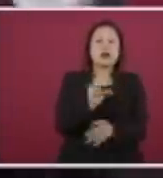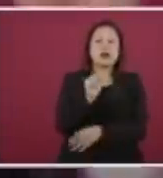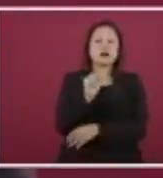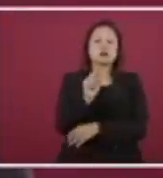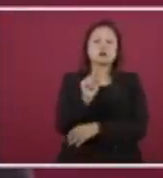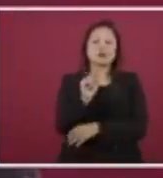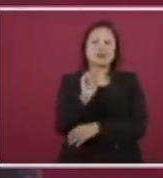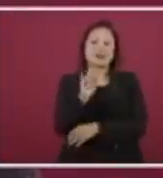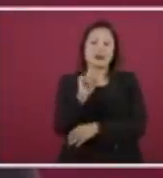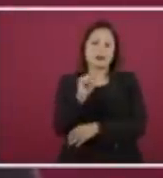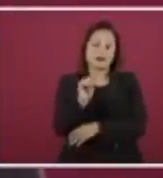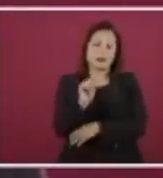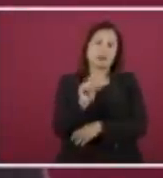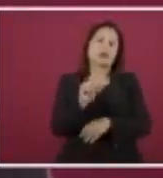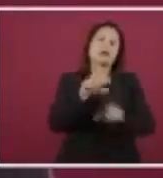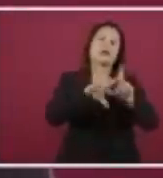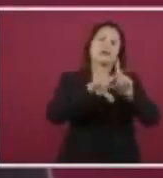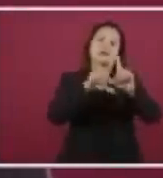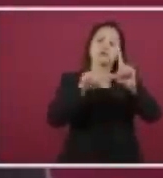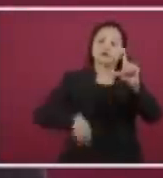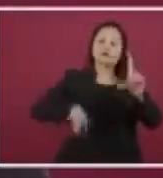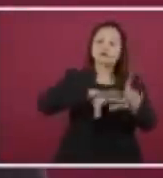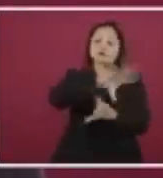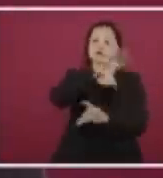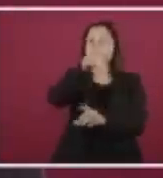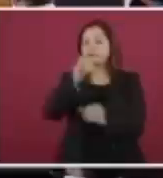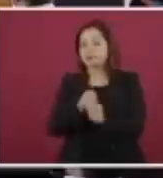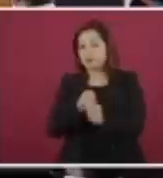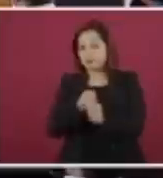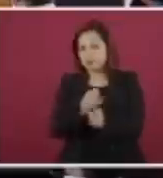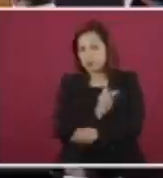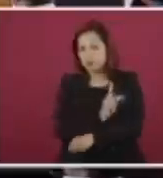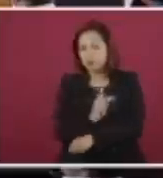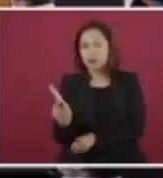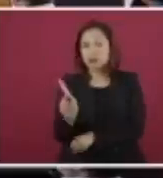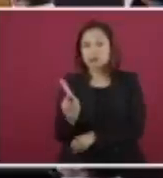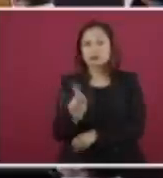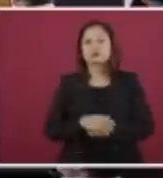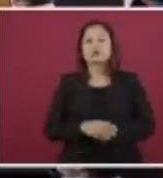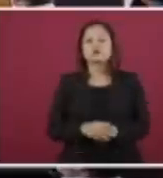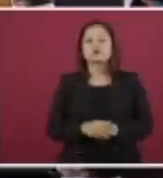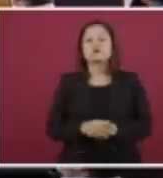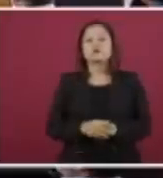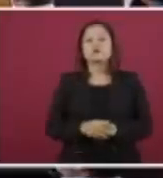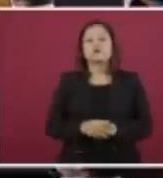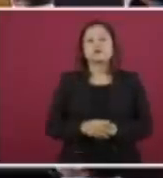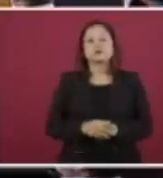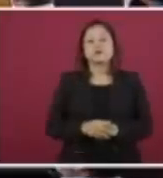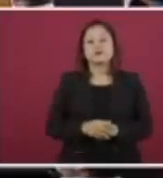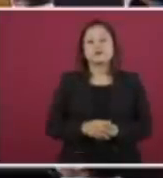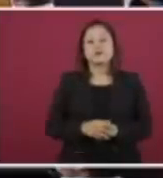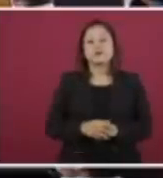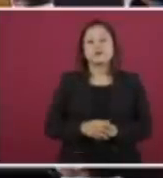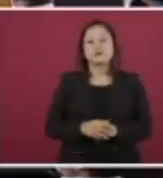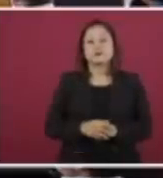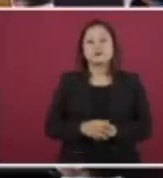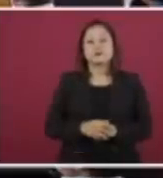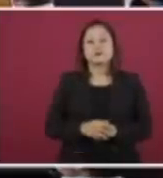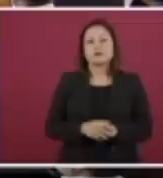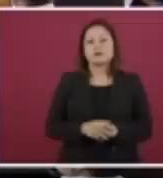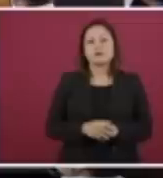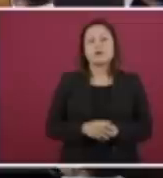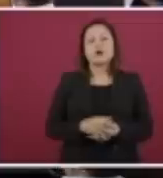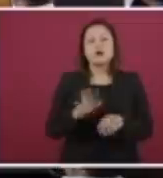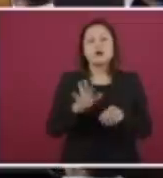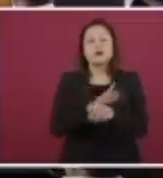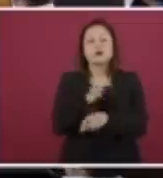incluye a todos, porque en efecto hay también en los